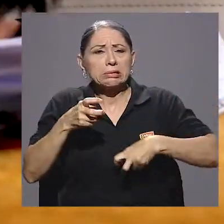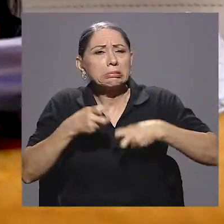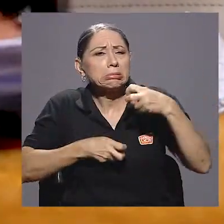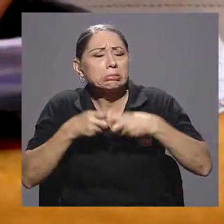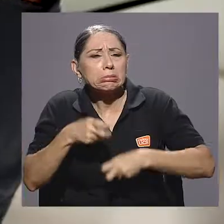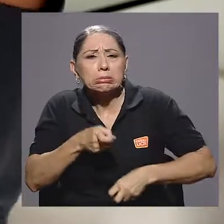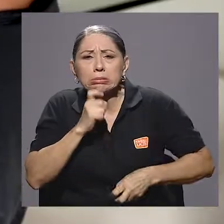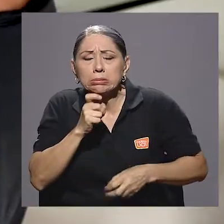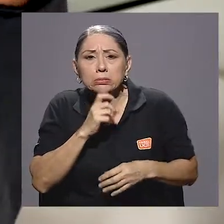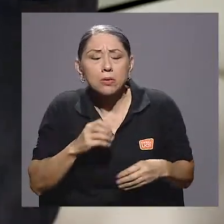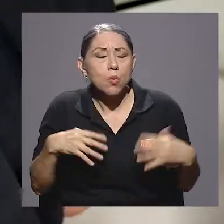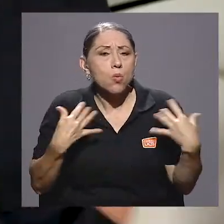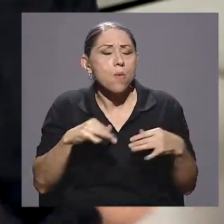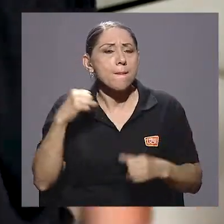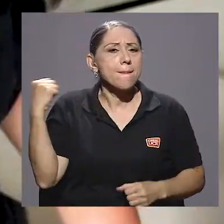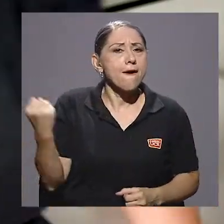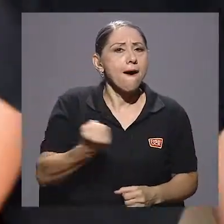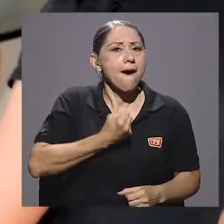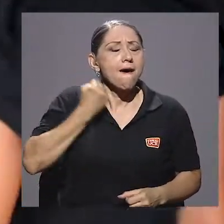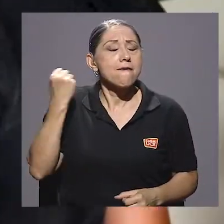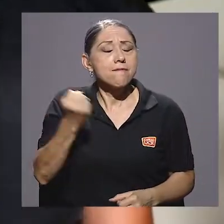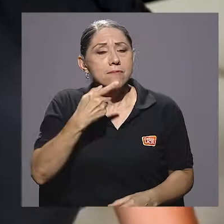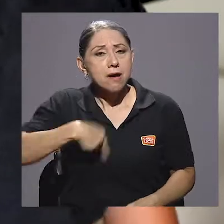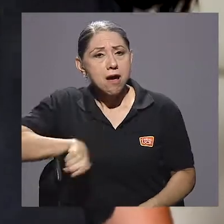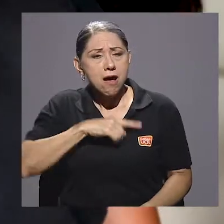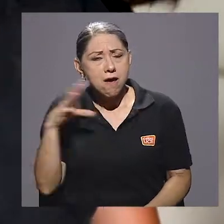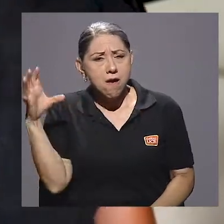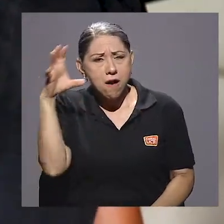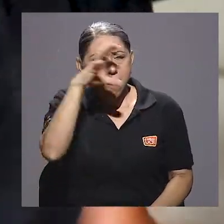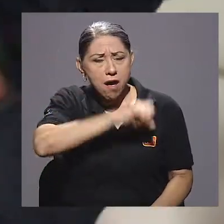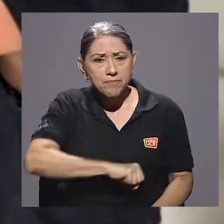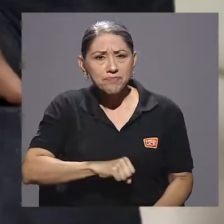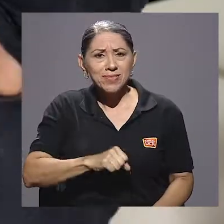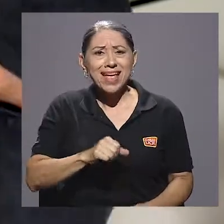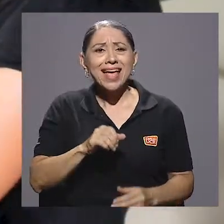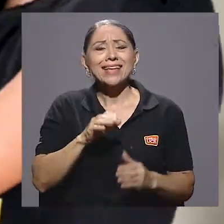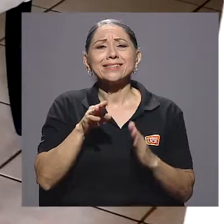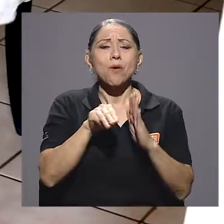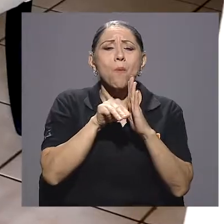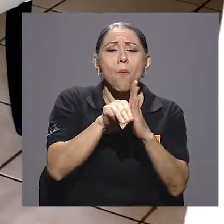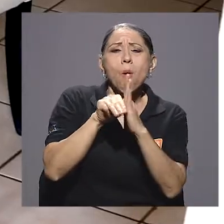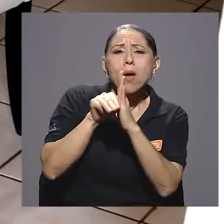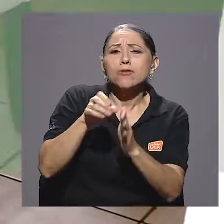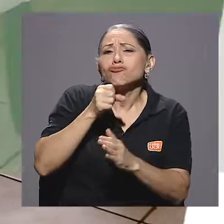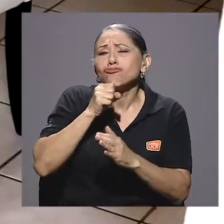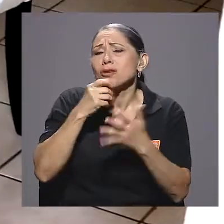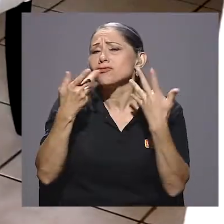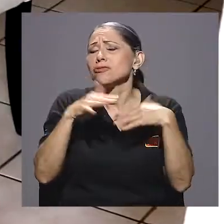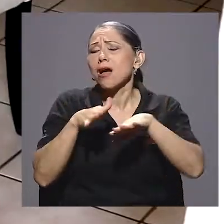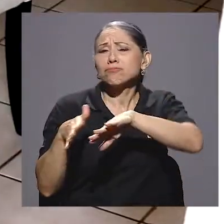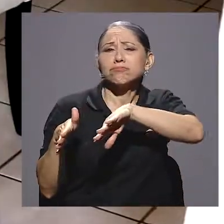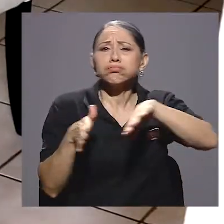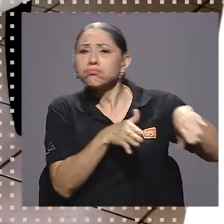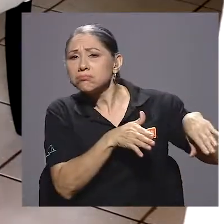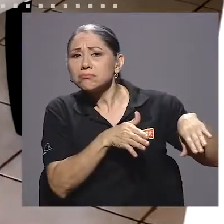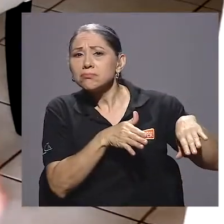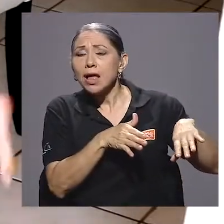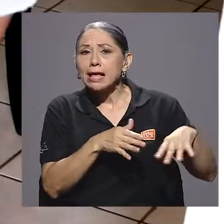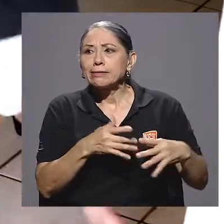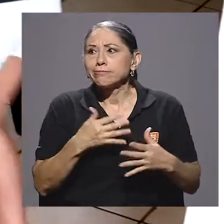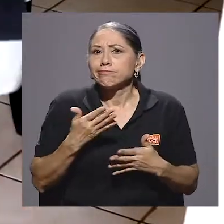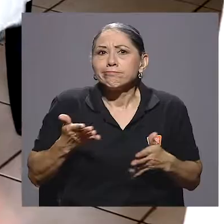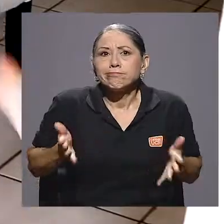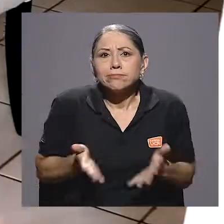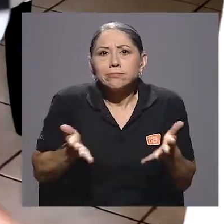dificultad más grande que nos hemos encontrado es ese romper paradigmas, ¿verdad? El atreverse